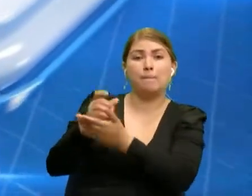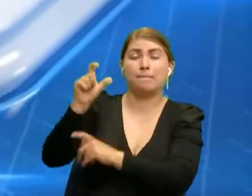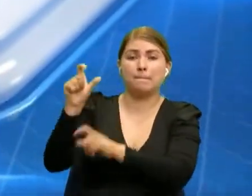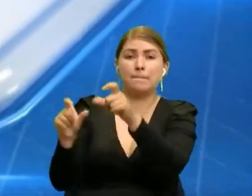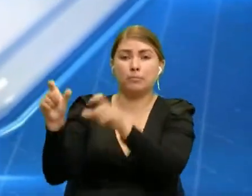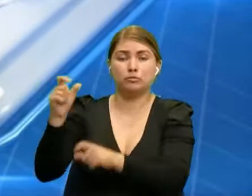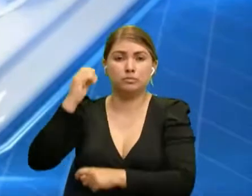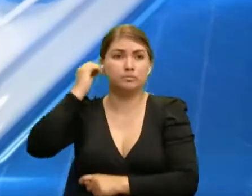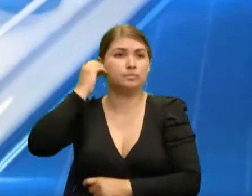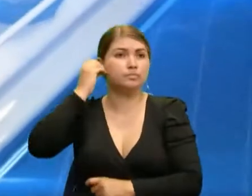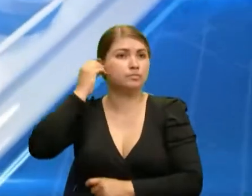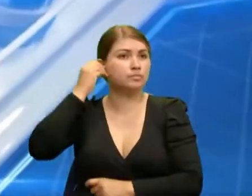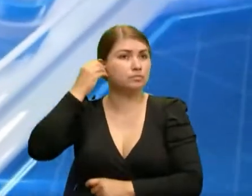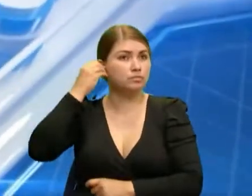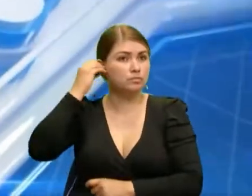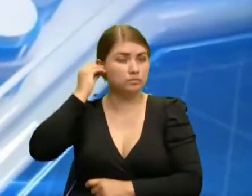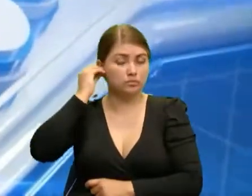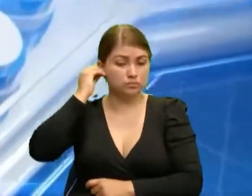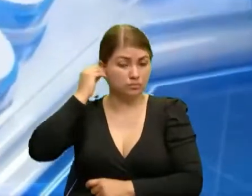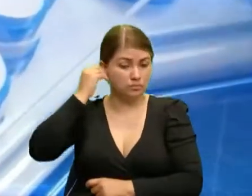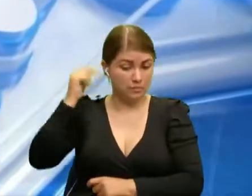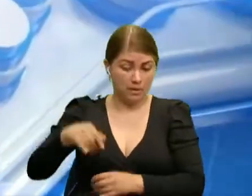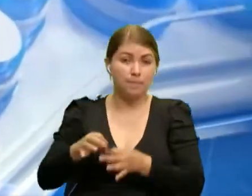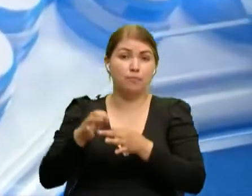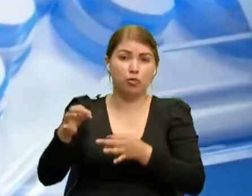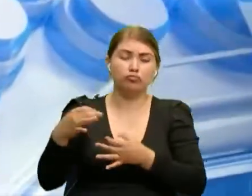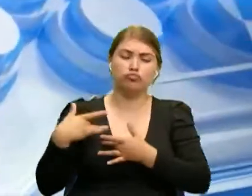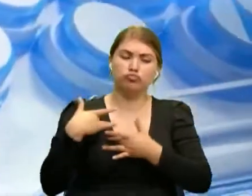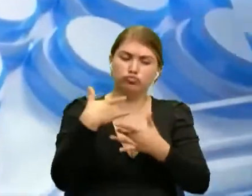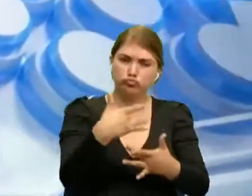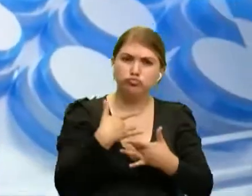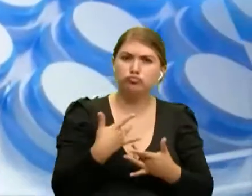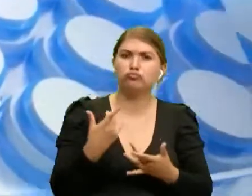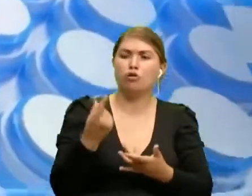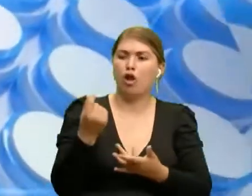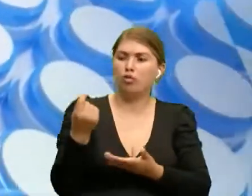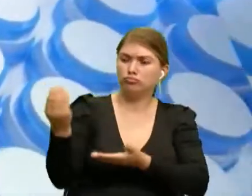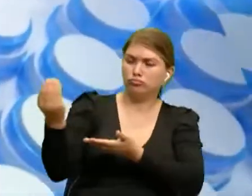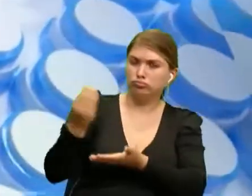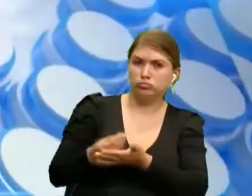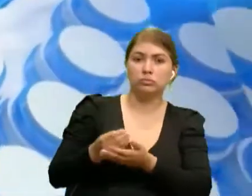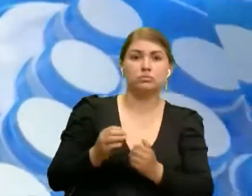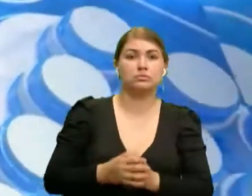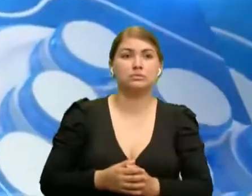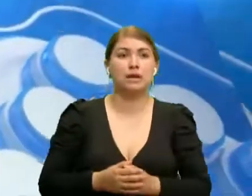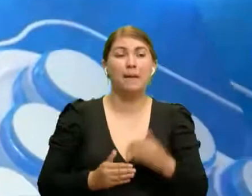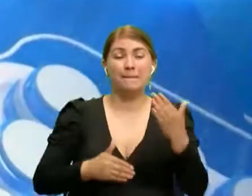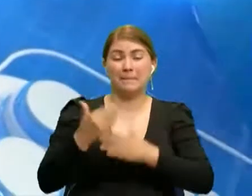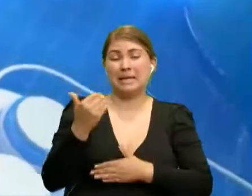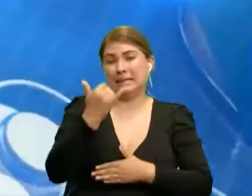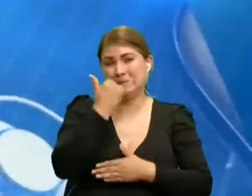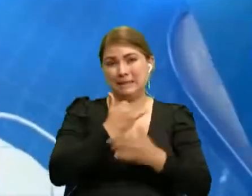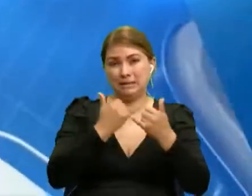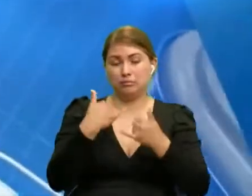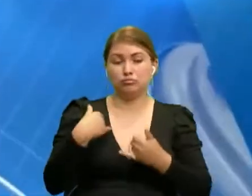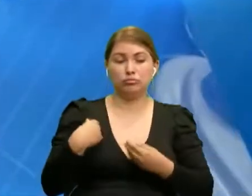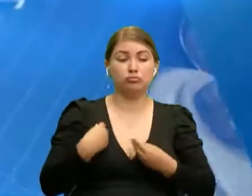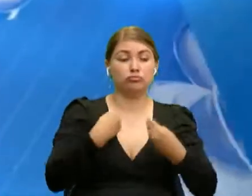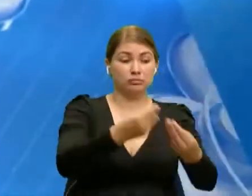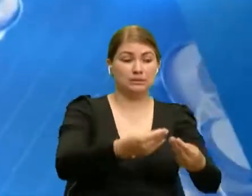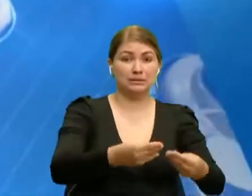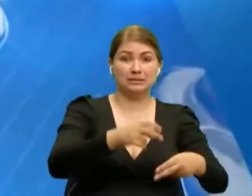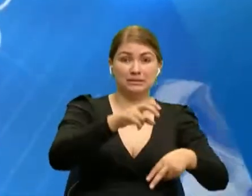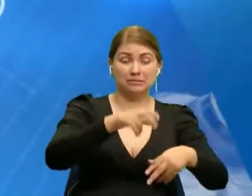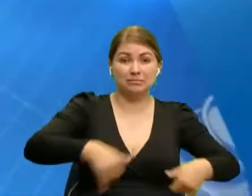personas en nuestro municipio en donando muchas veces recursos económicos había una falla al principio que nosotros donamos las sillas